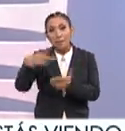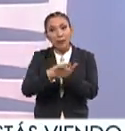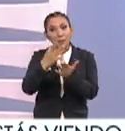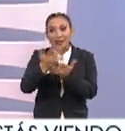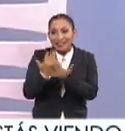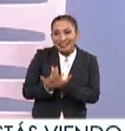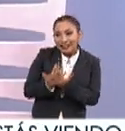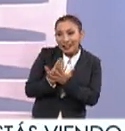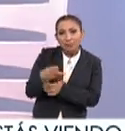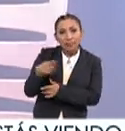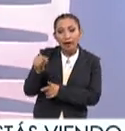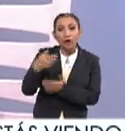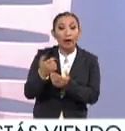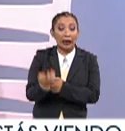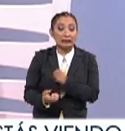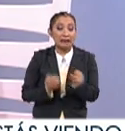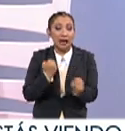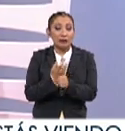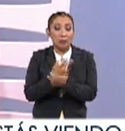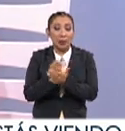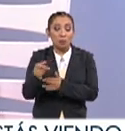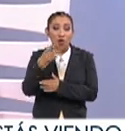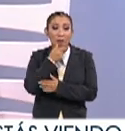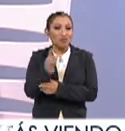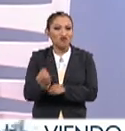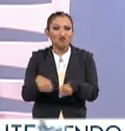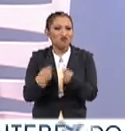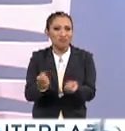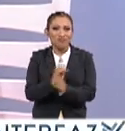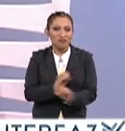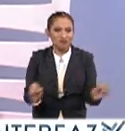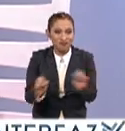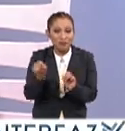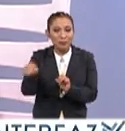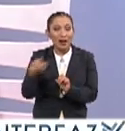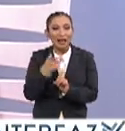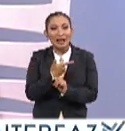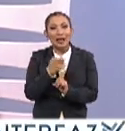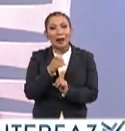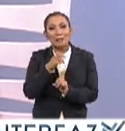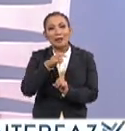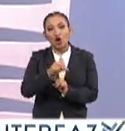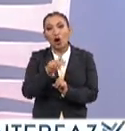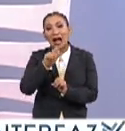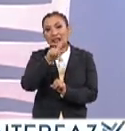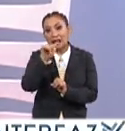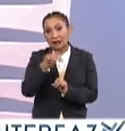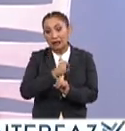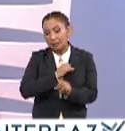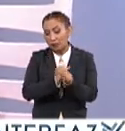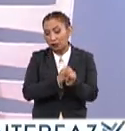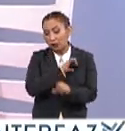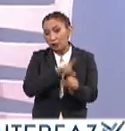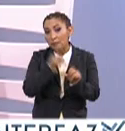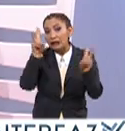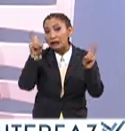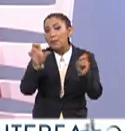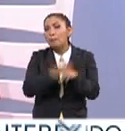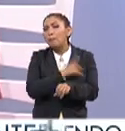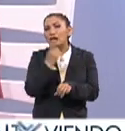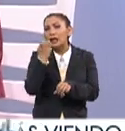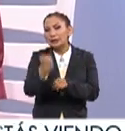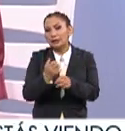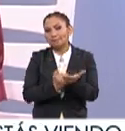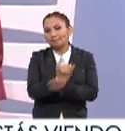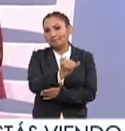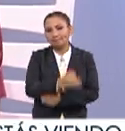más esperados. Sin embargo, este año el galardón no será entregado. Luis Gavino Alzati nos preparó un reportaje especial sobre las razones de